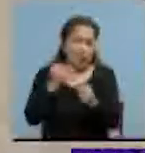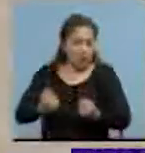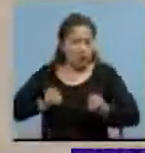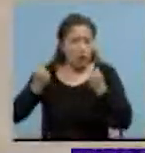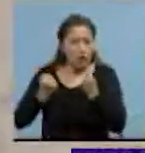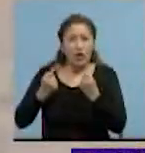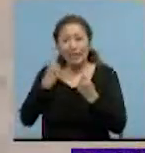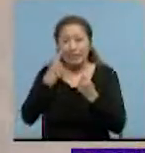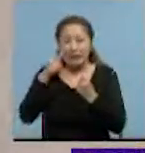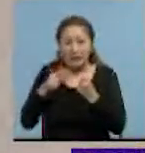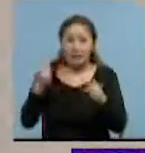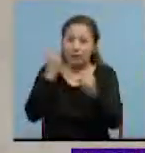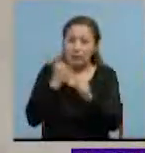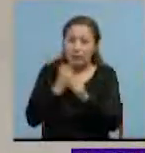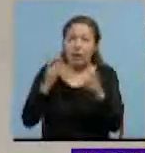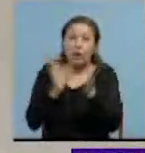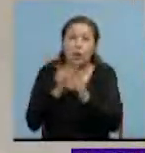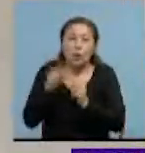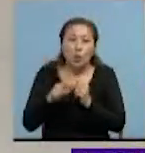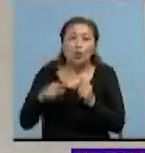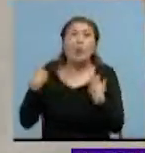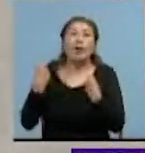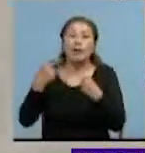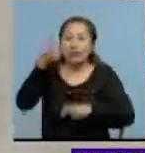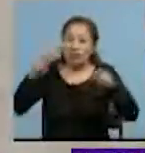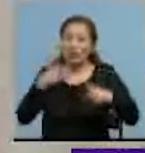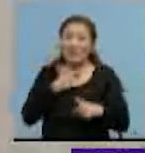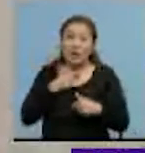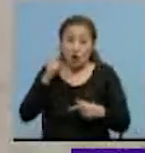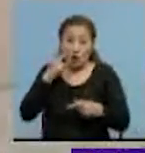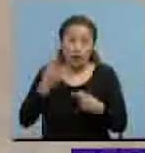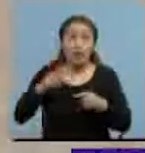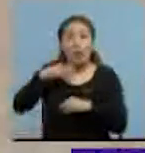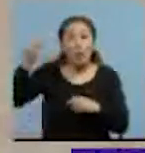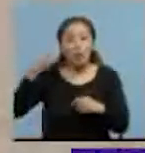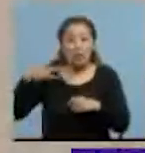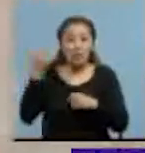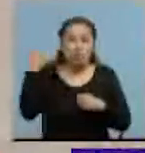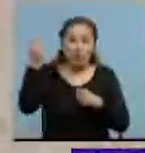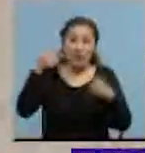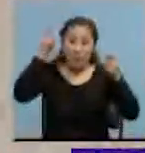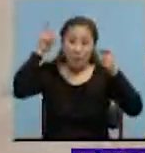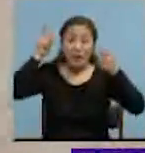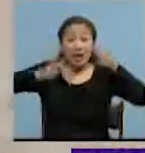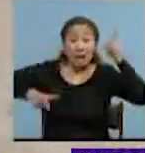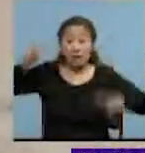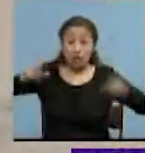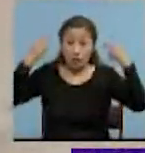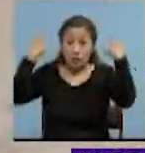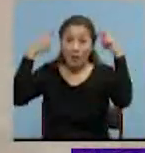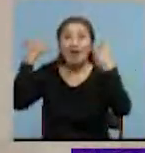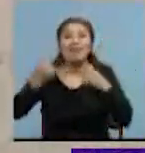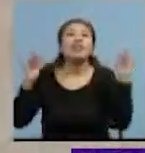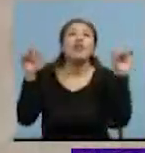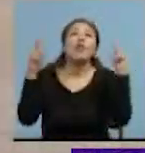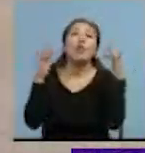desde el municipio con la aplicación de Destino Purmamarca, que va a ser algo tan importante para los turistas, que lleguen a la plaza teniendo wifi, que puedan